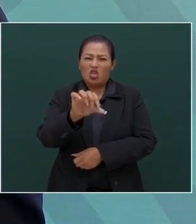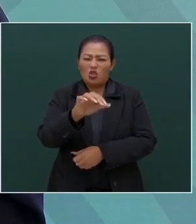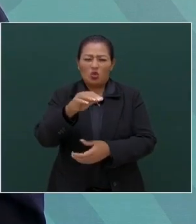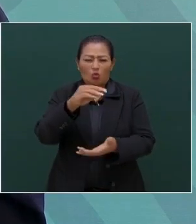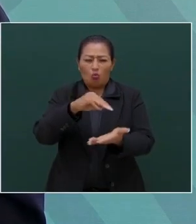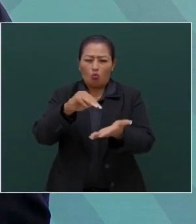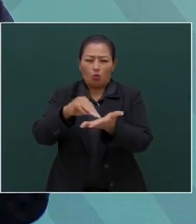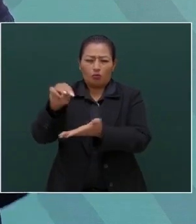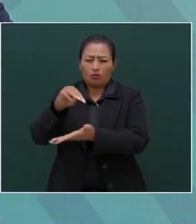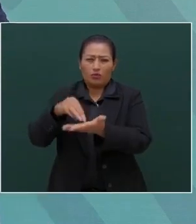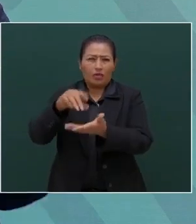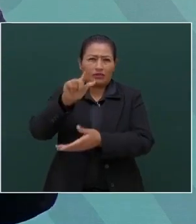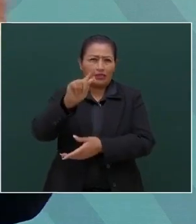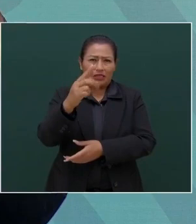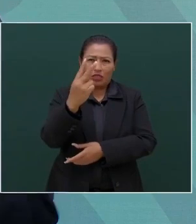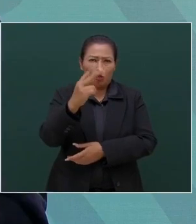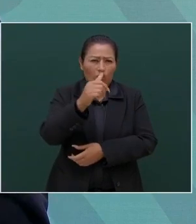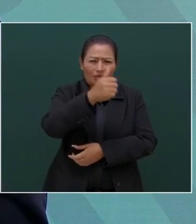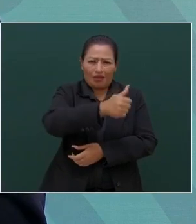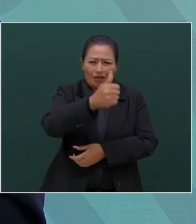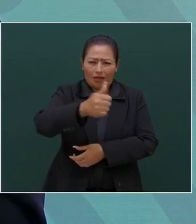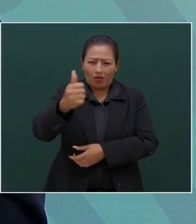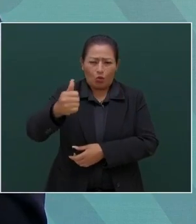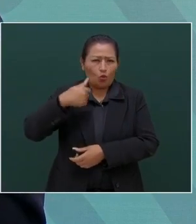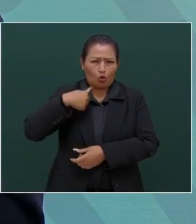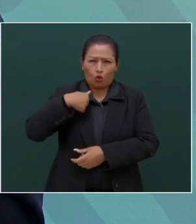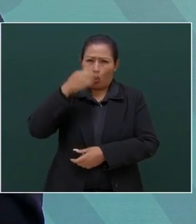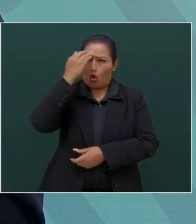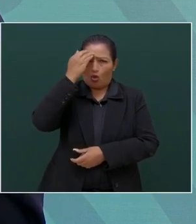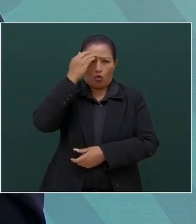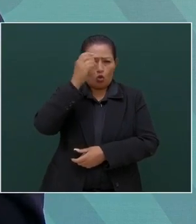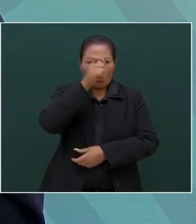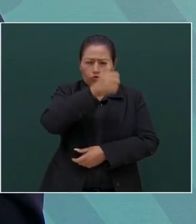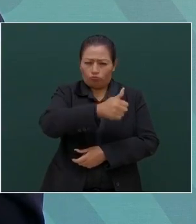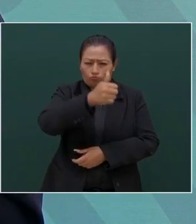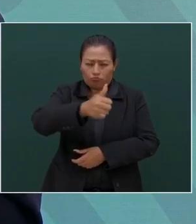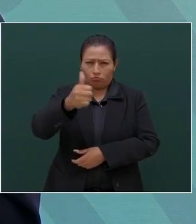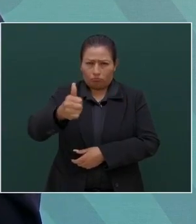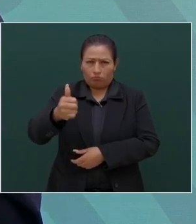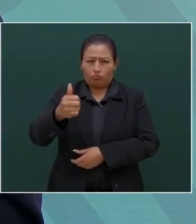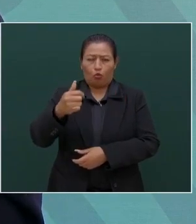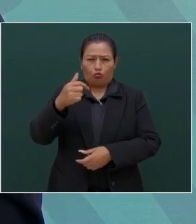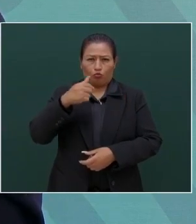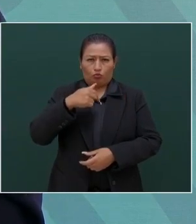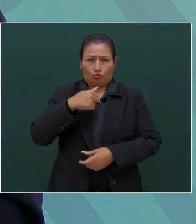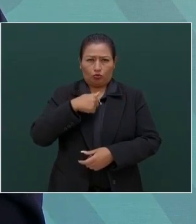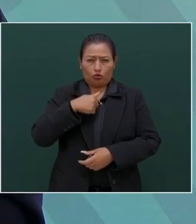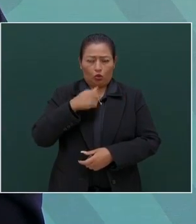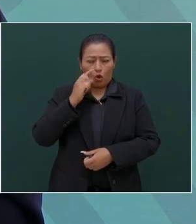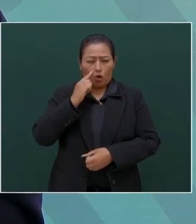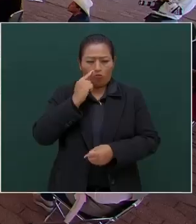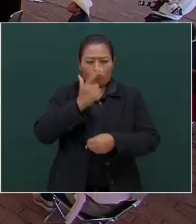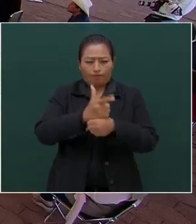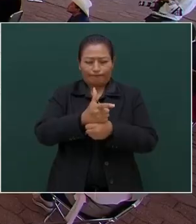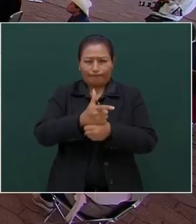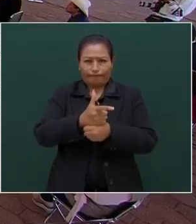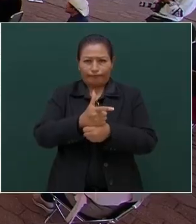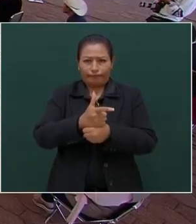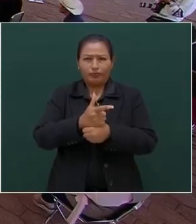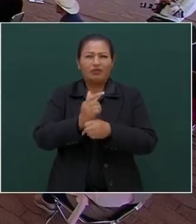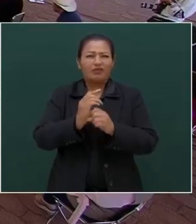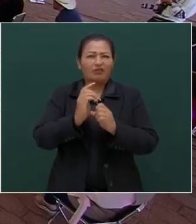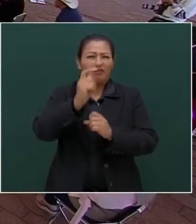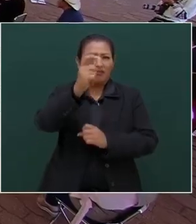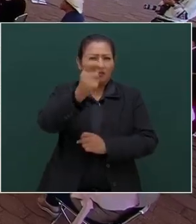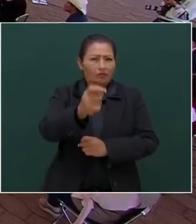de Sonora, los conozco todos. Y a mí me llamó la atención que